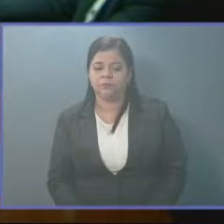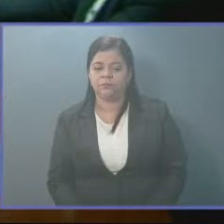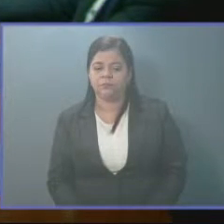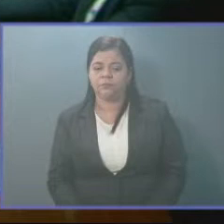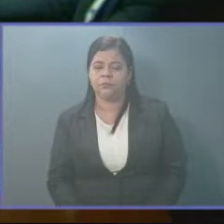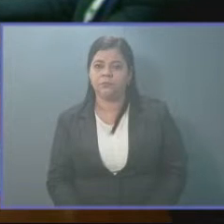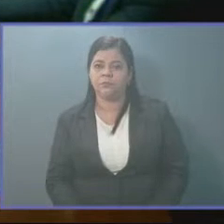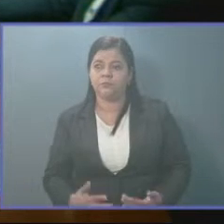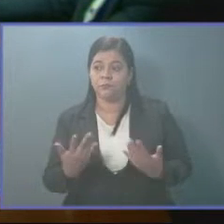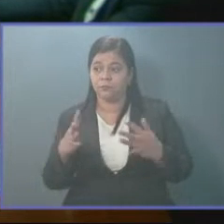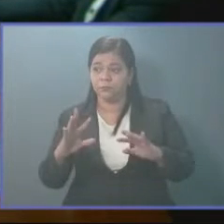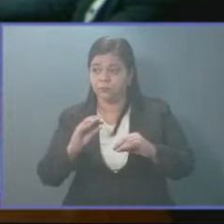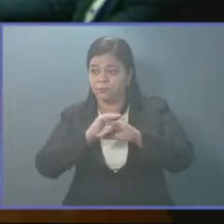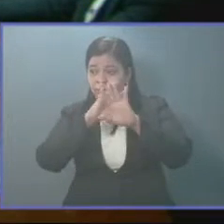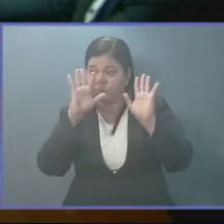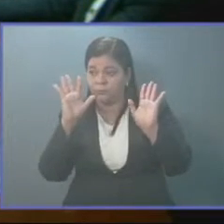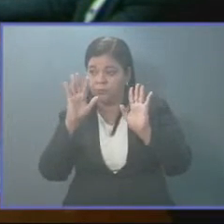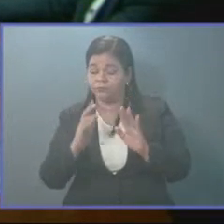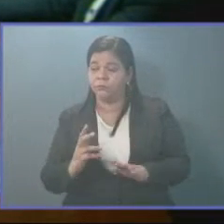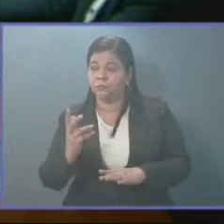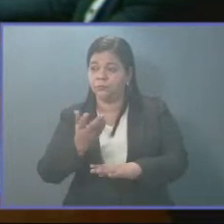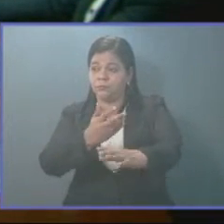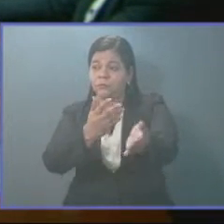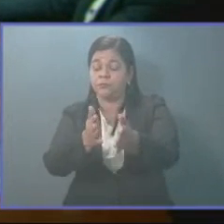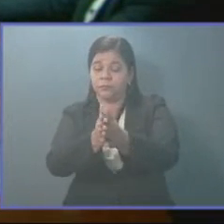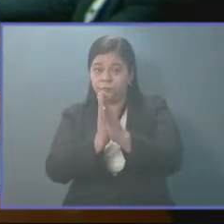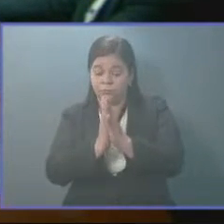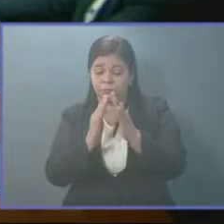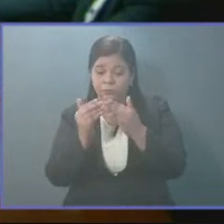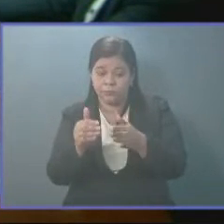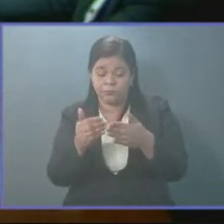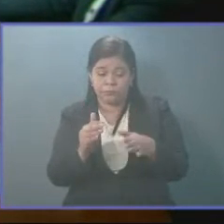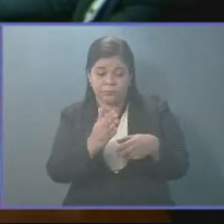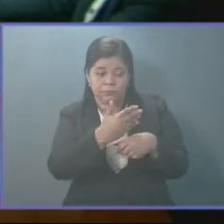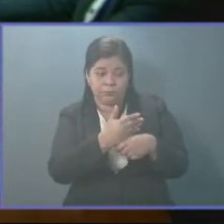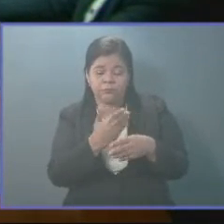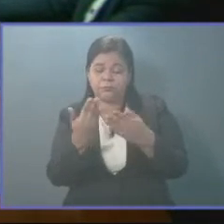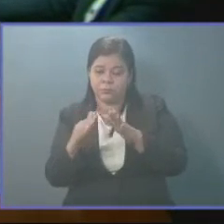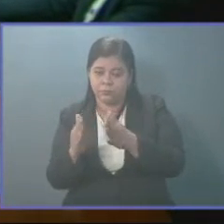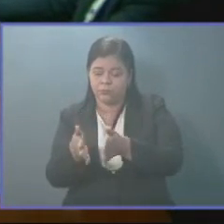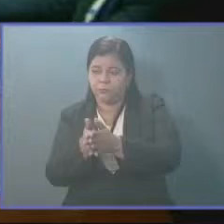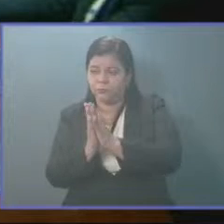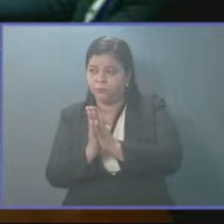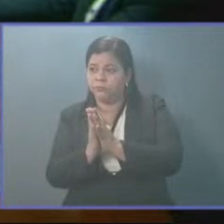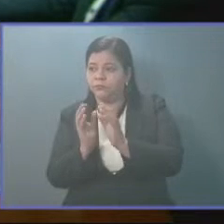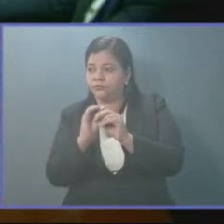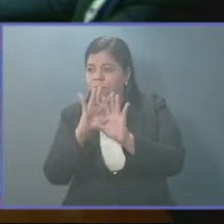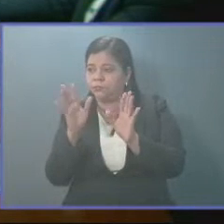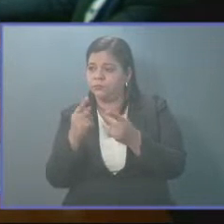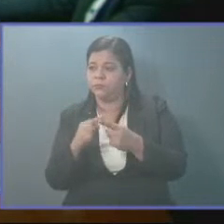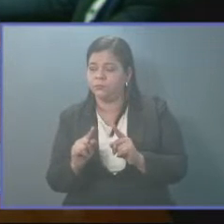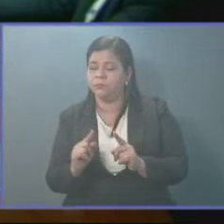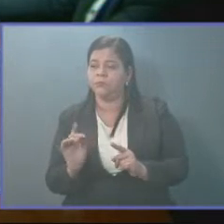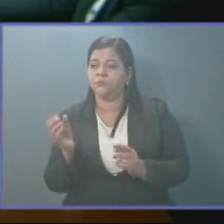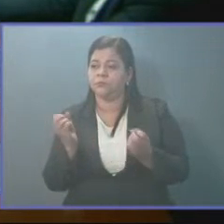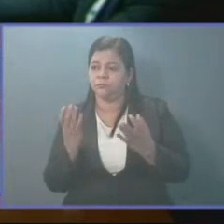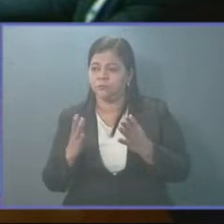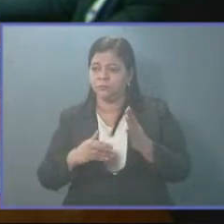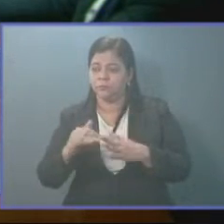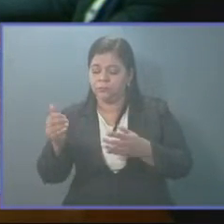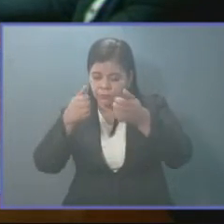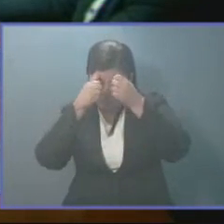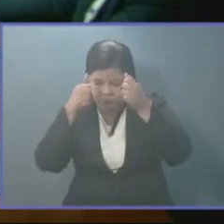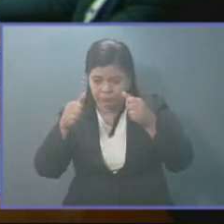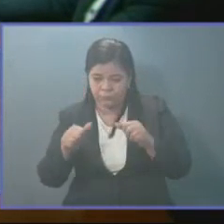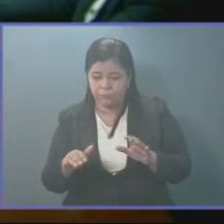ya tenemos claras las posiciones de los diferentes grupos parlamentarios y la mayoría está de